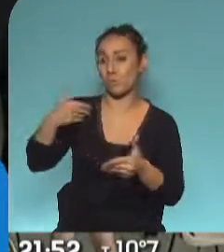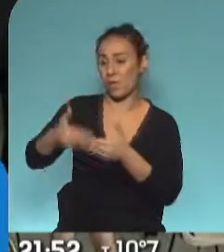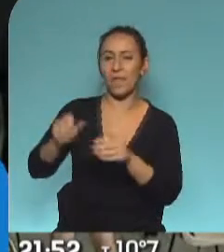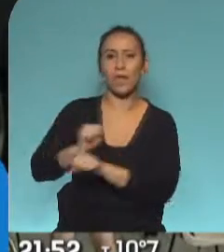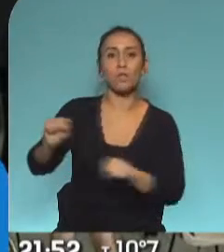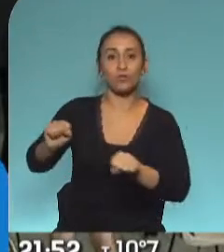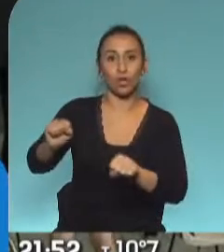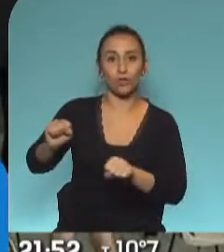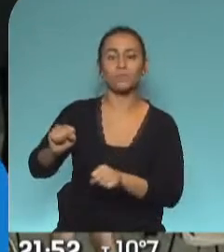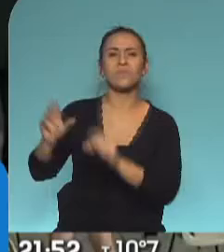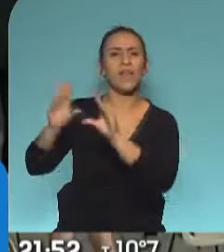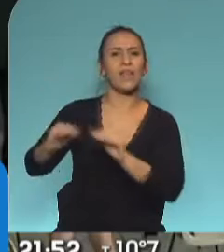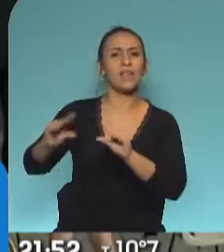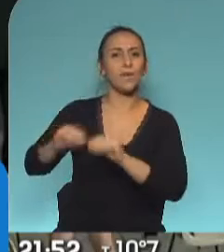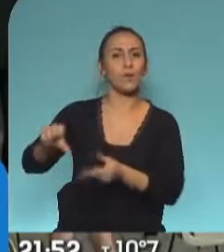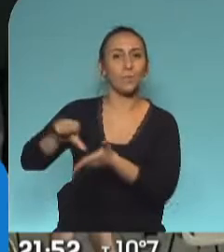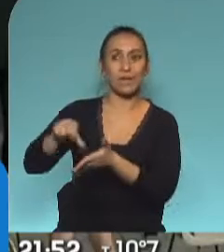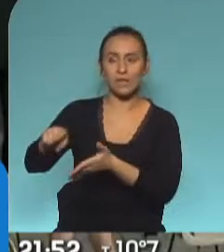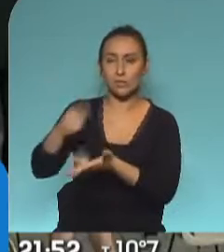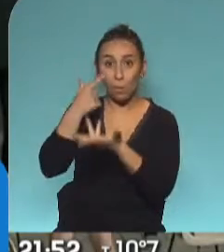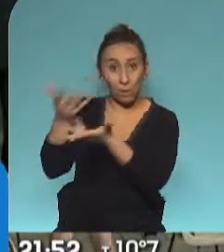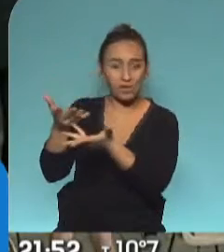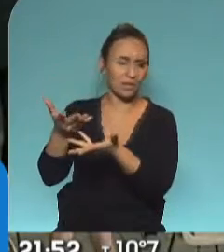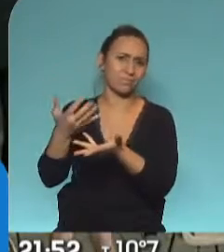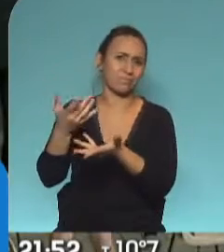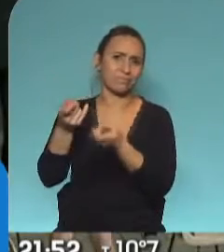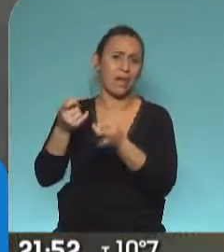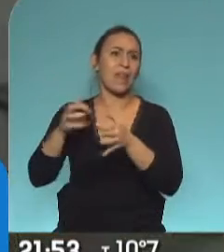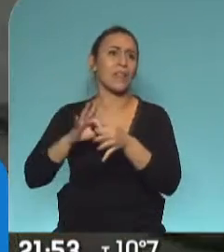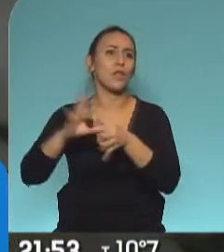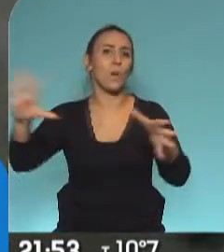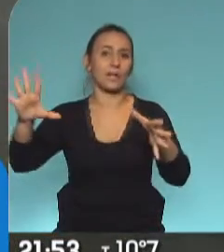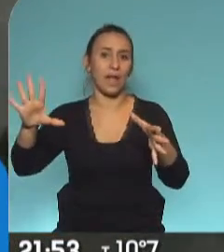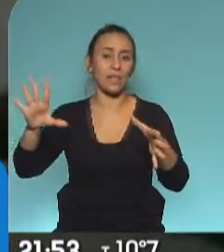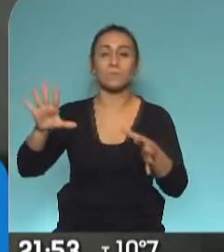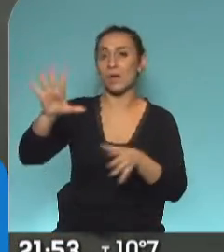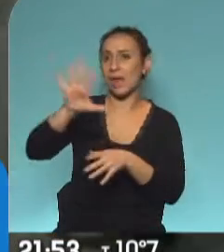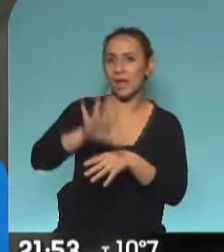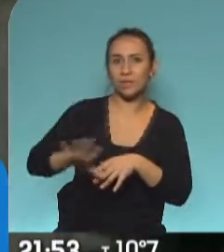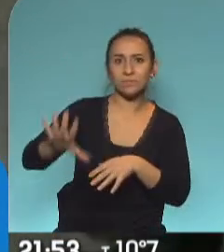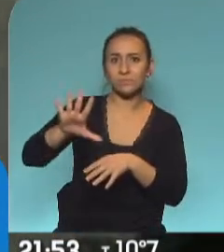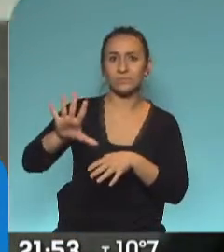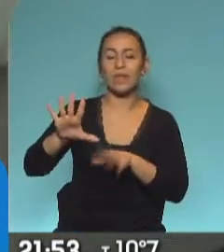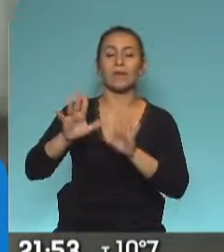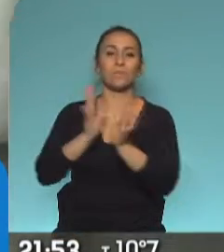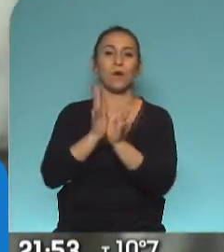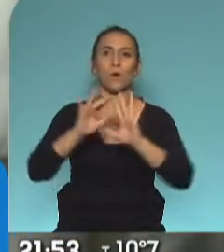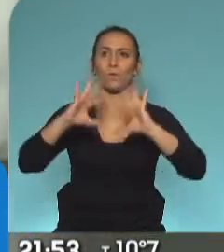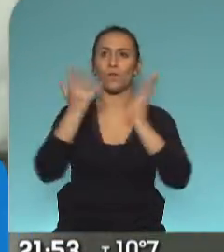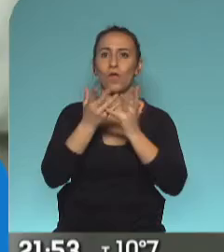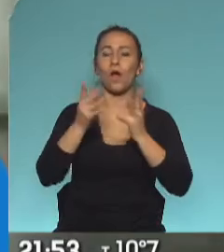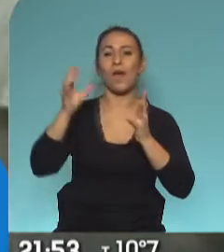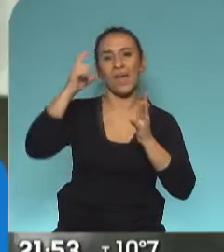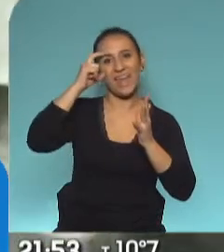Líbano es un mensaje de libertad, un ejemplo de pluralismo tanto para el este como para el oeste,